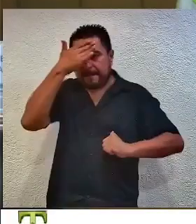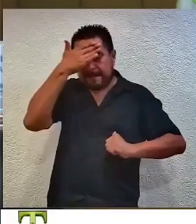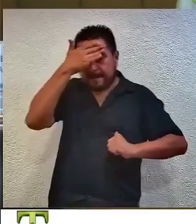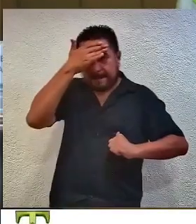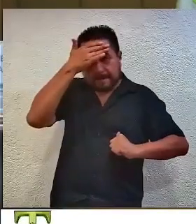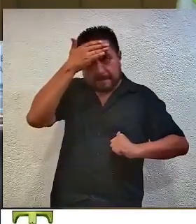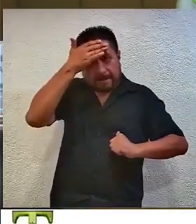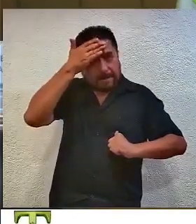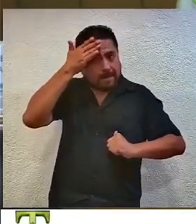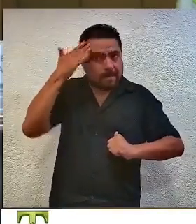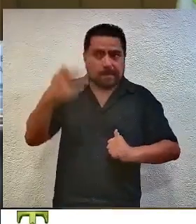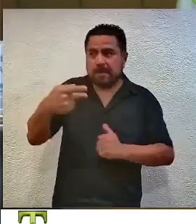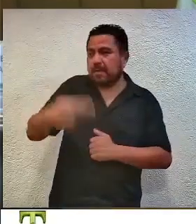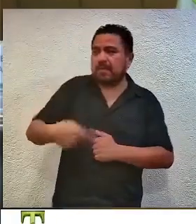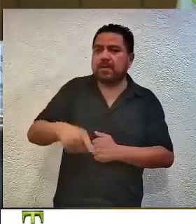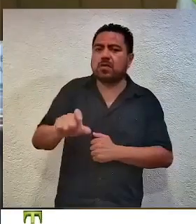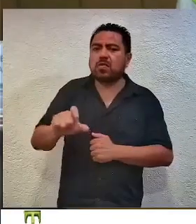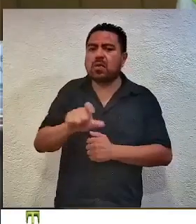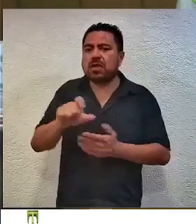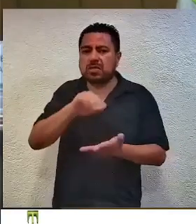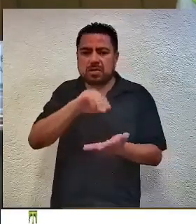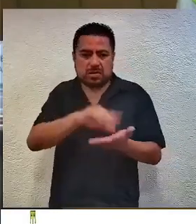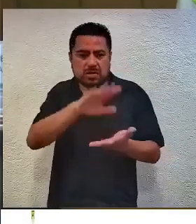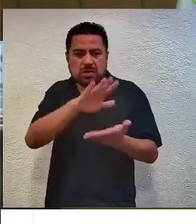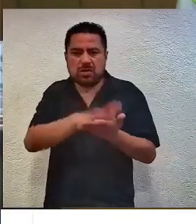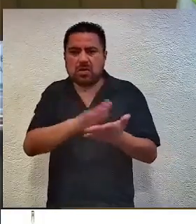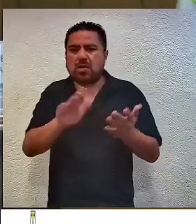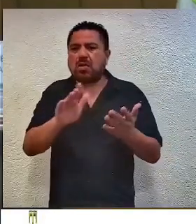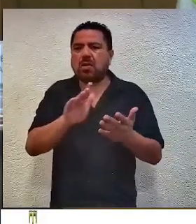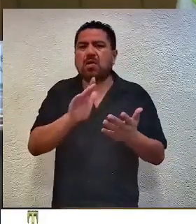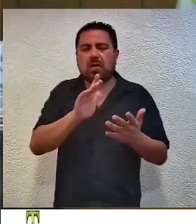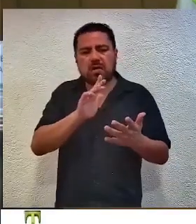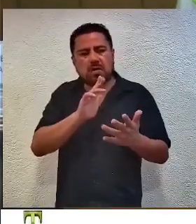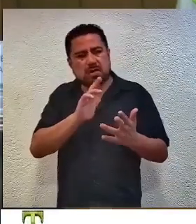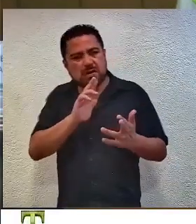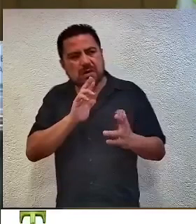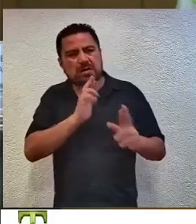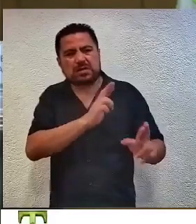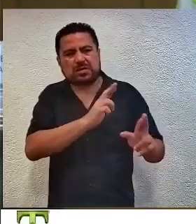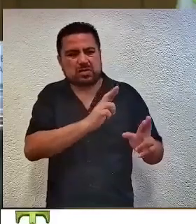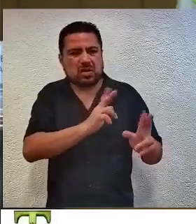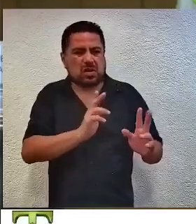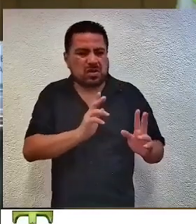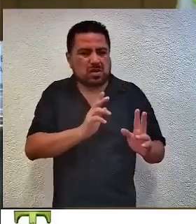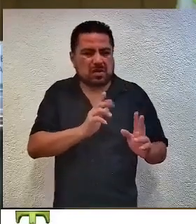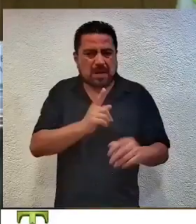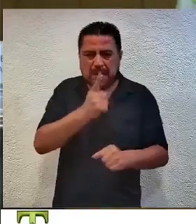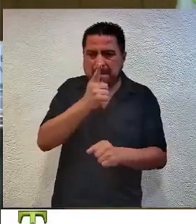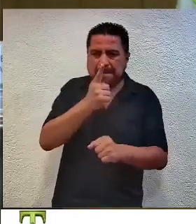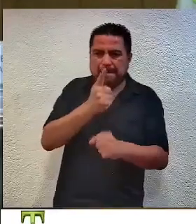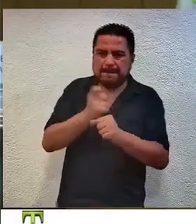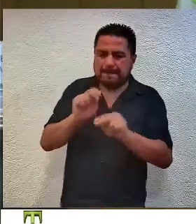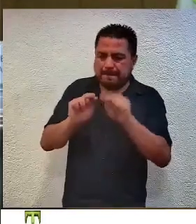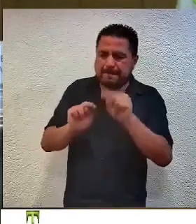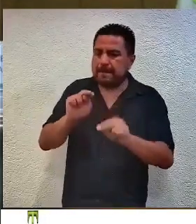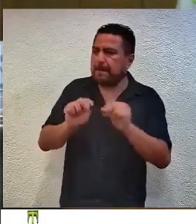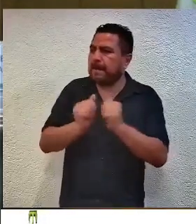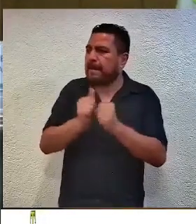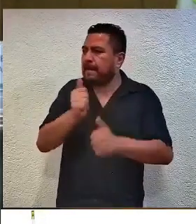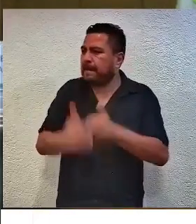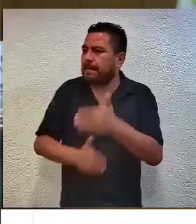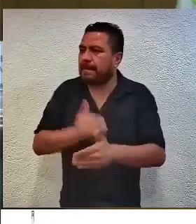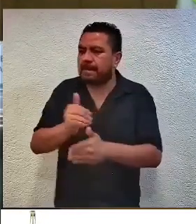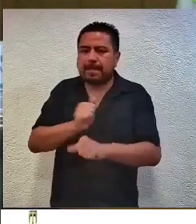jurisdiccionales locales cuando se constituyen como órganos resolutores de primera instancia en los procedimientos